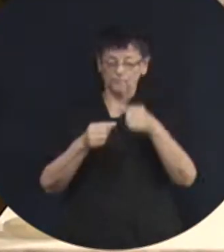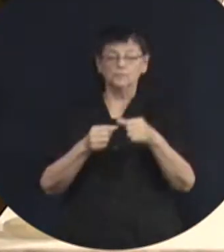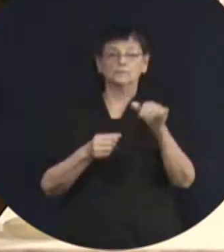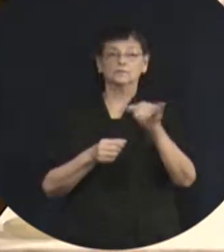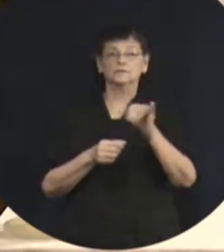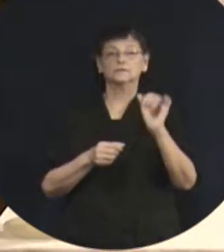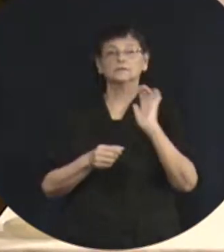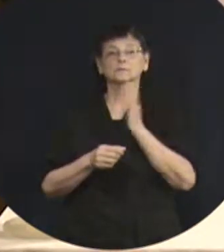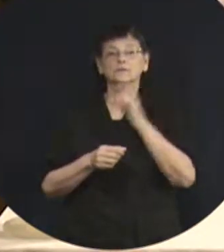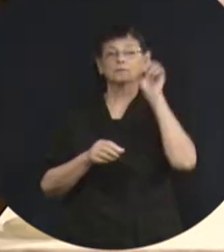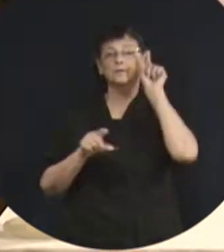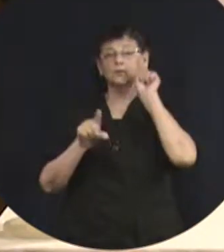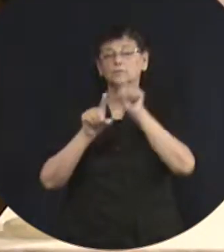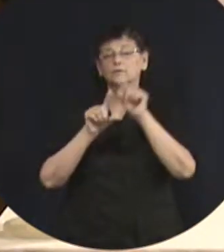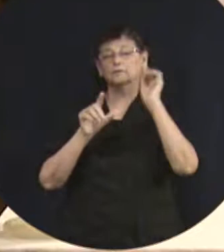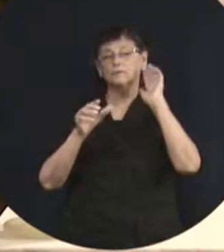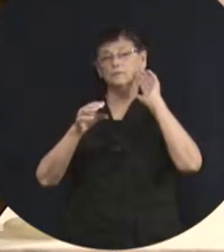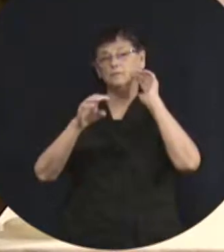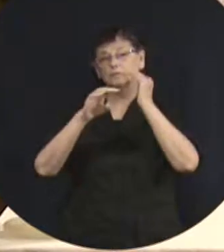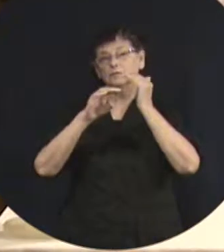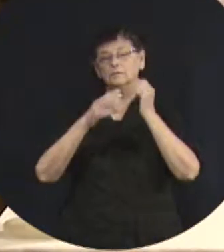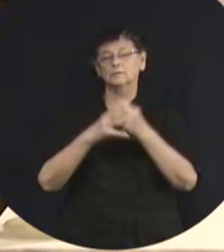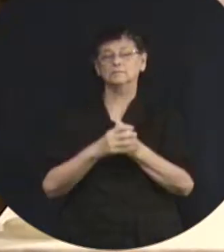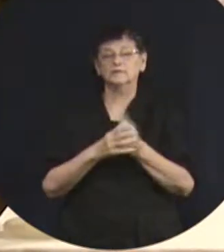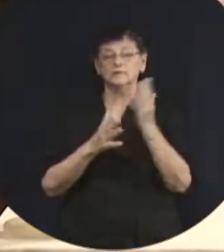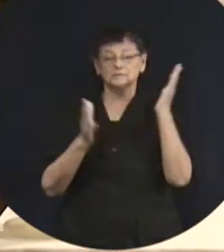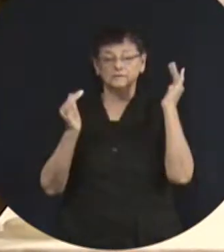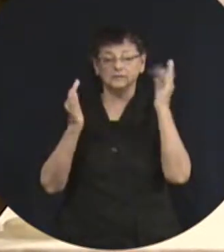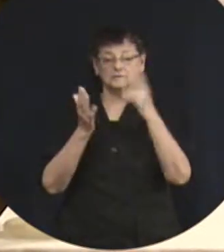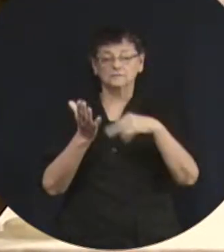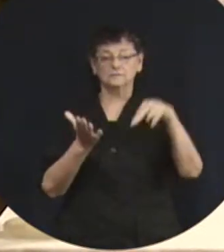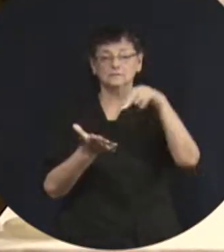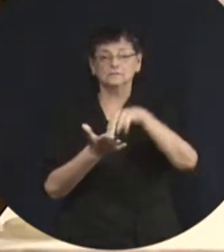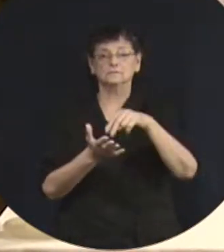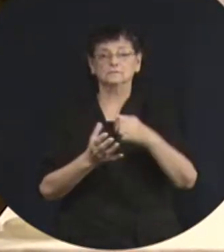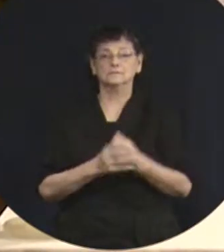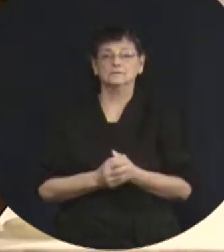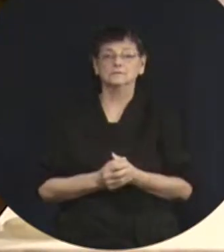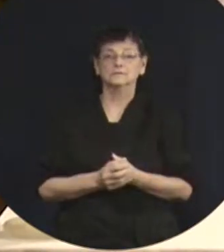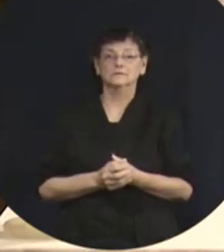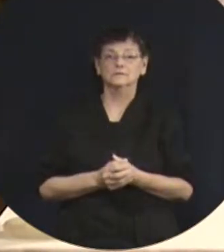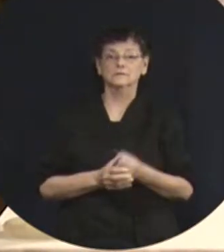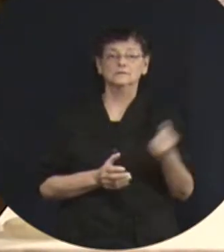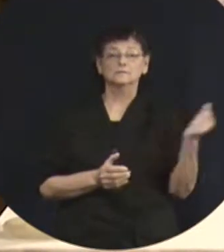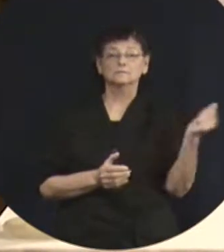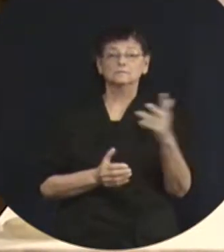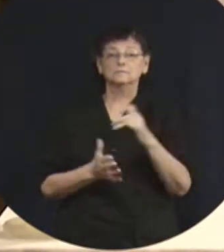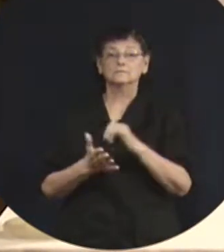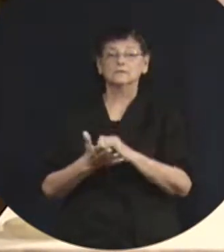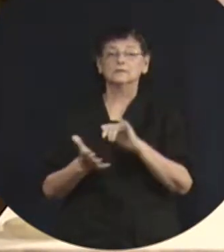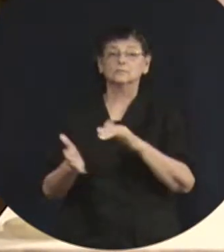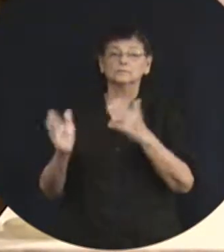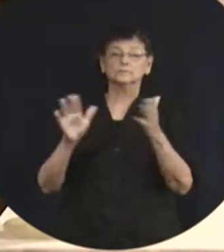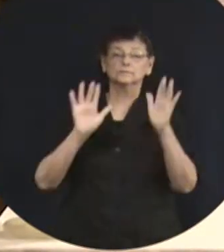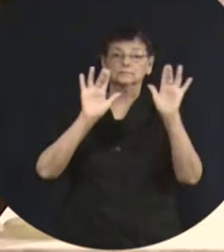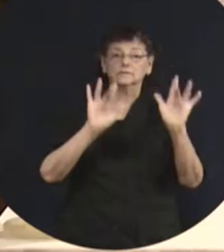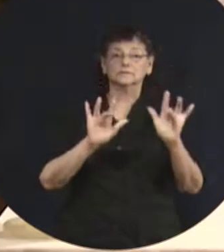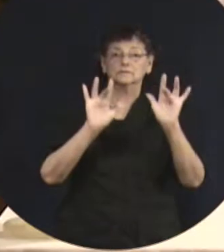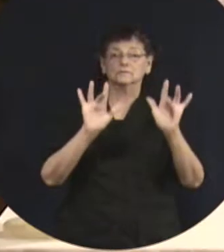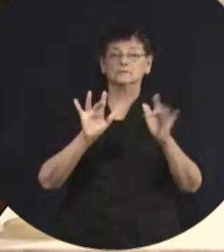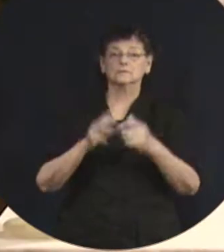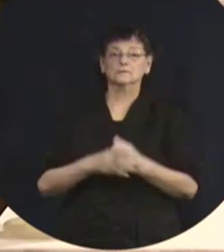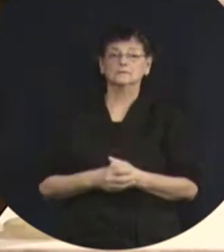Acuérdate también de nuestros hermanos que se durmieron en la esperanza de la resurrección, y de todos los que han muerto